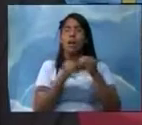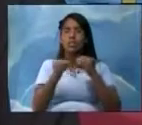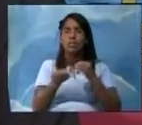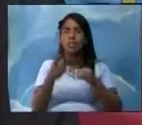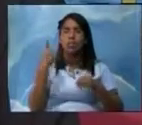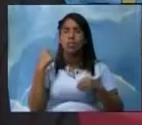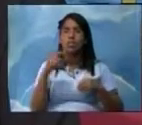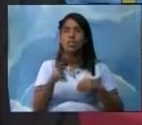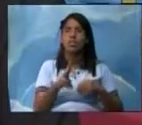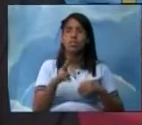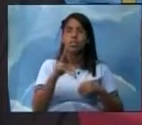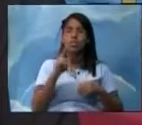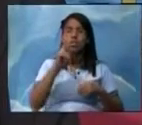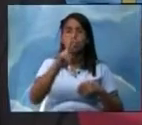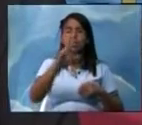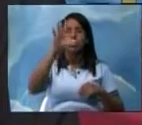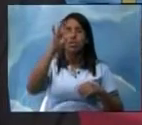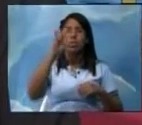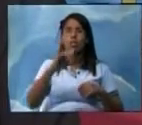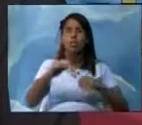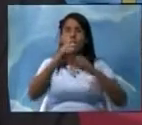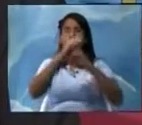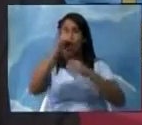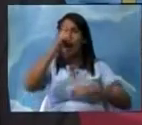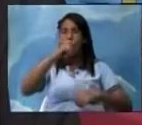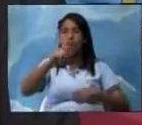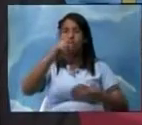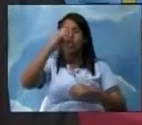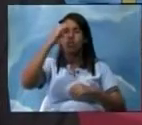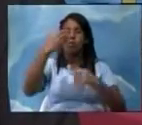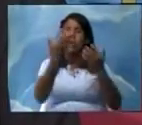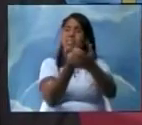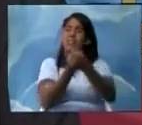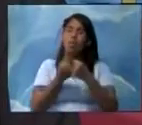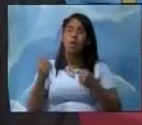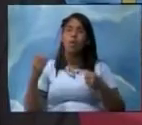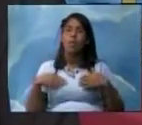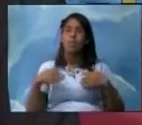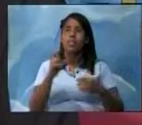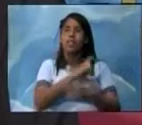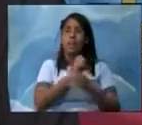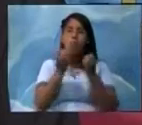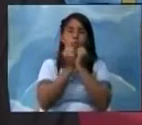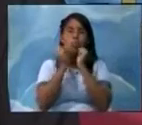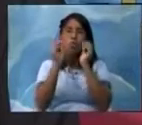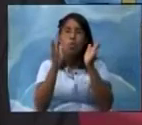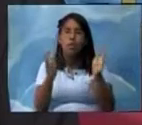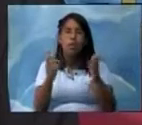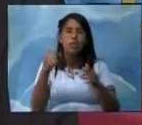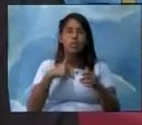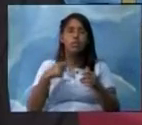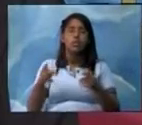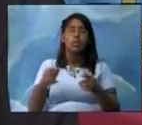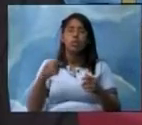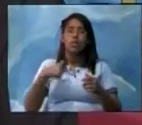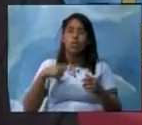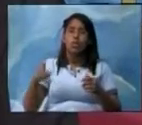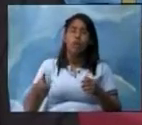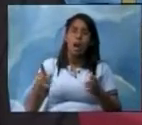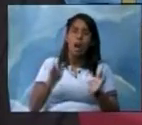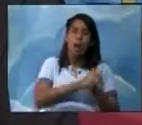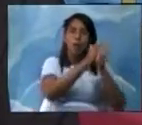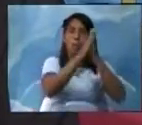aproximadamente como unos 28 años Dios me sacó a mí de la brujería yo alababa Oiga bien y